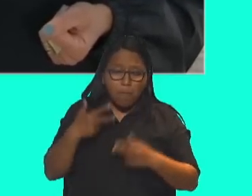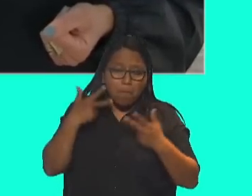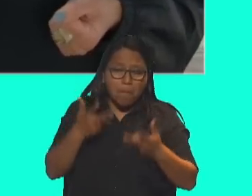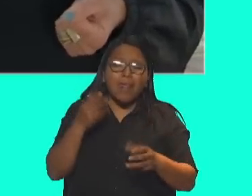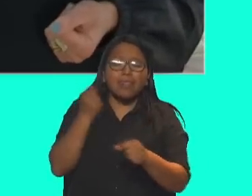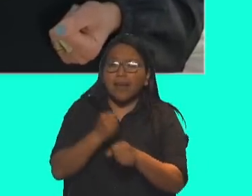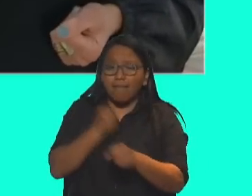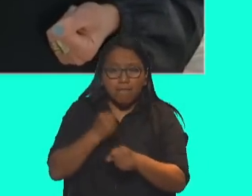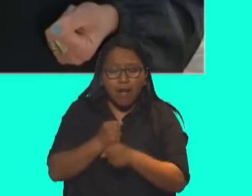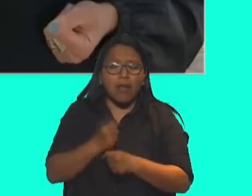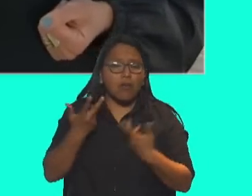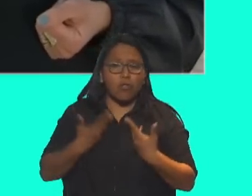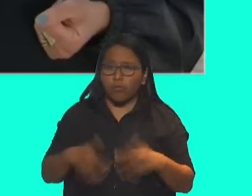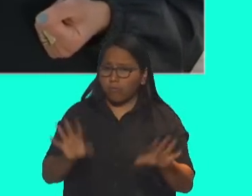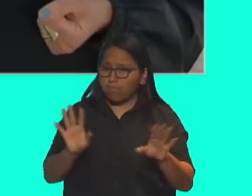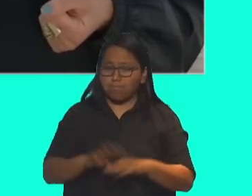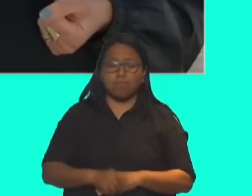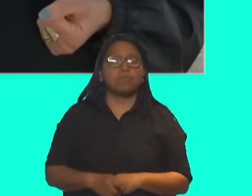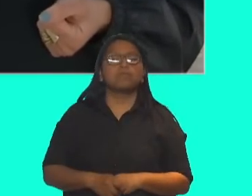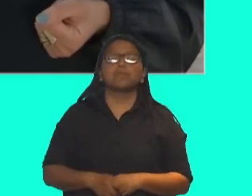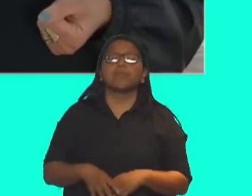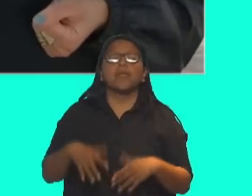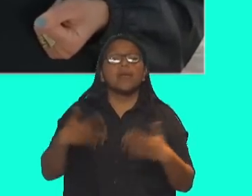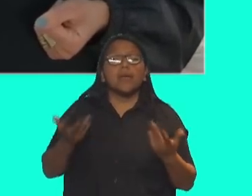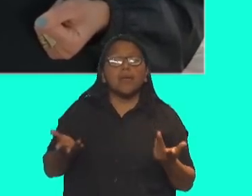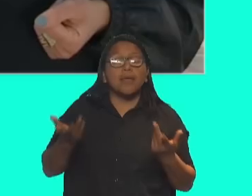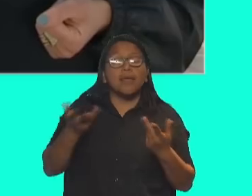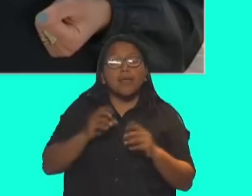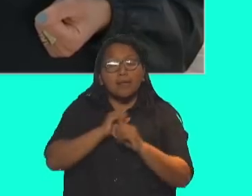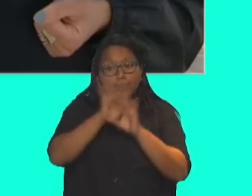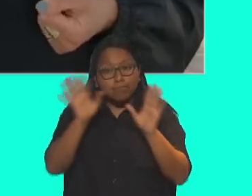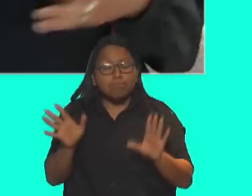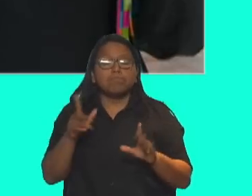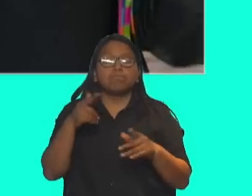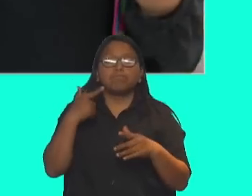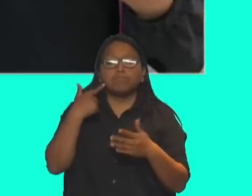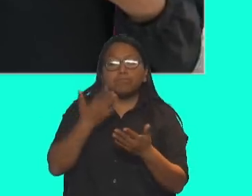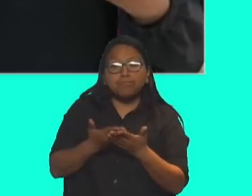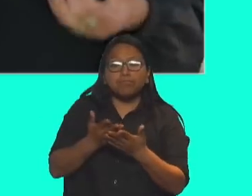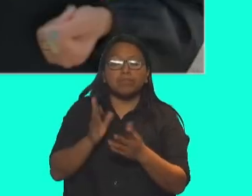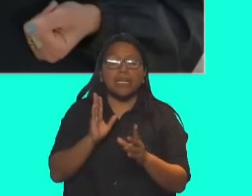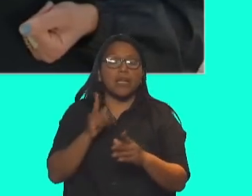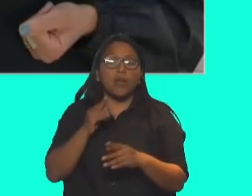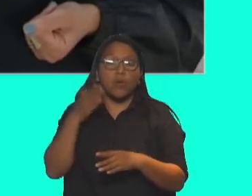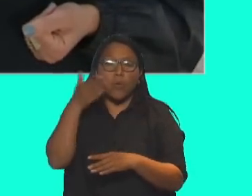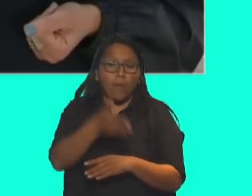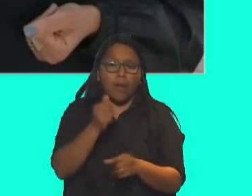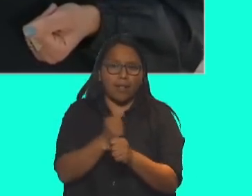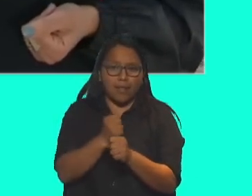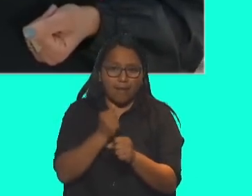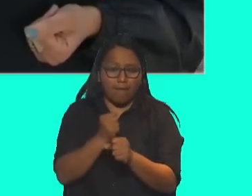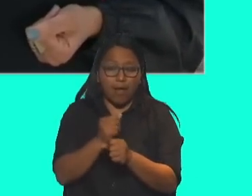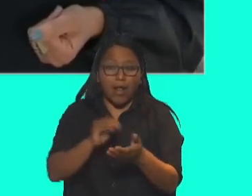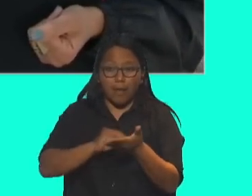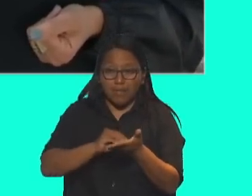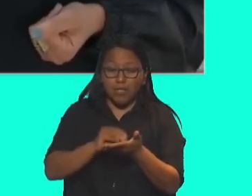trabajar con normalidad sin embargo hay que aclarar que se ha planteado que quienes no concurran a sus puestos de trabajo en la administración